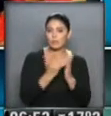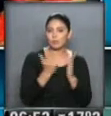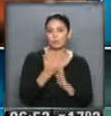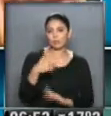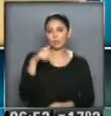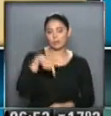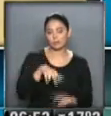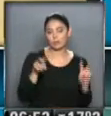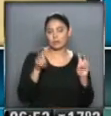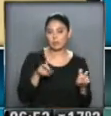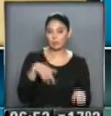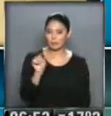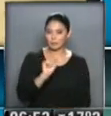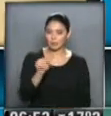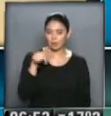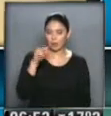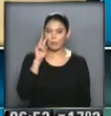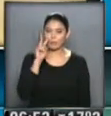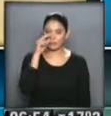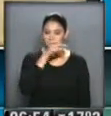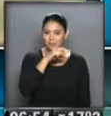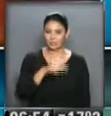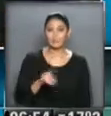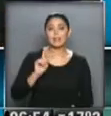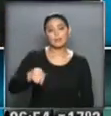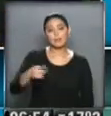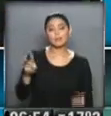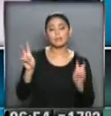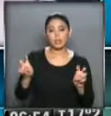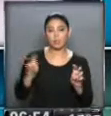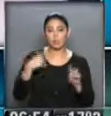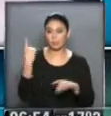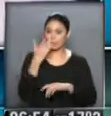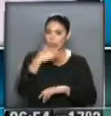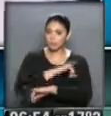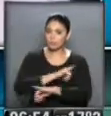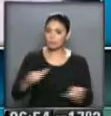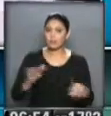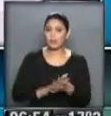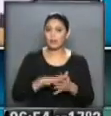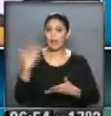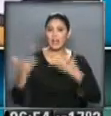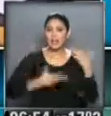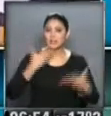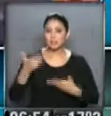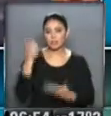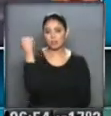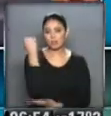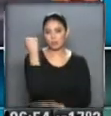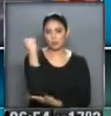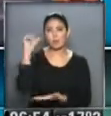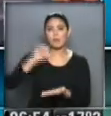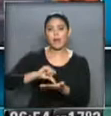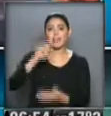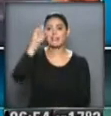vivo sobre este tema en minutos en Visión 7. Y también nos estaremos ocupando de la crisis económica en